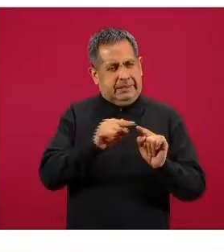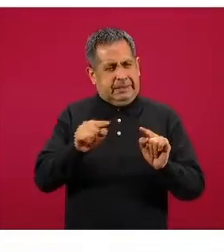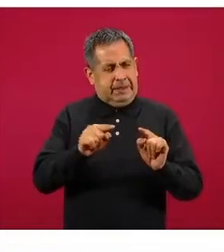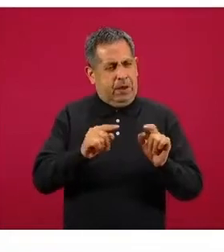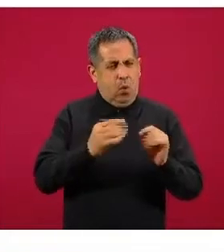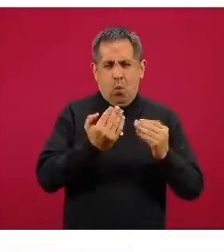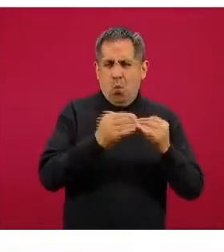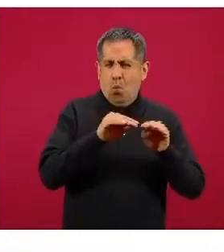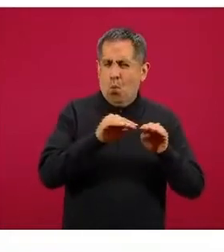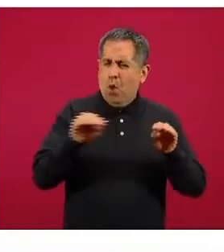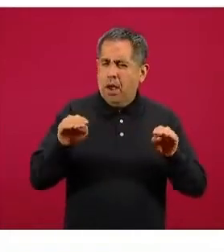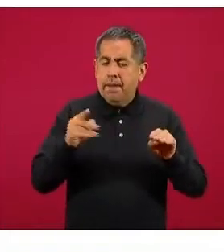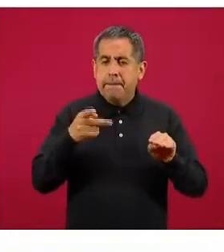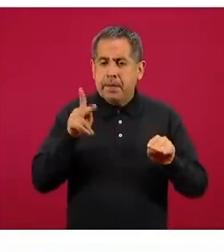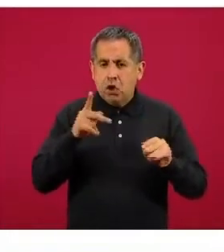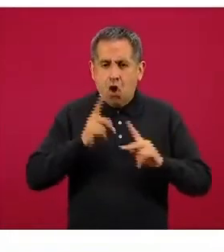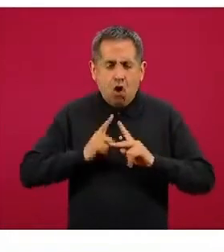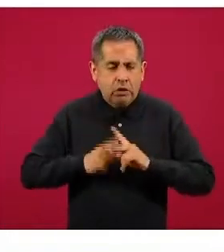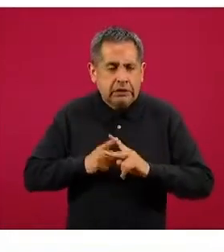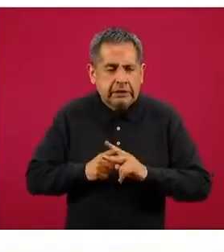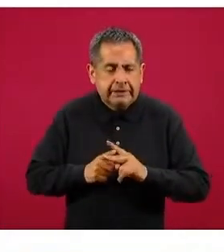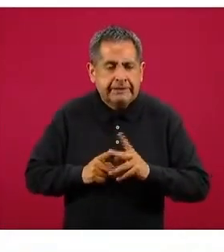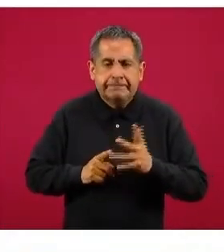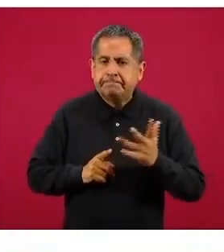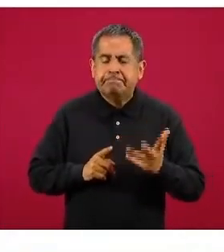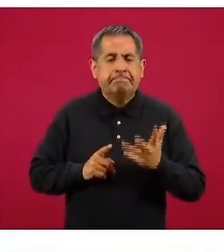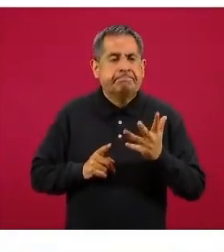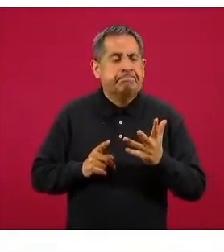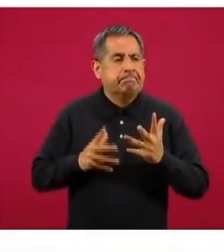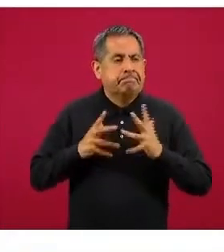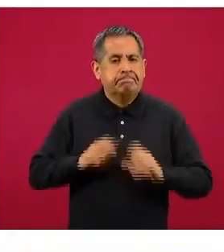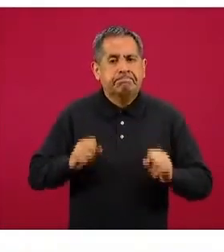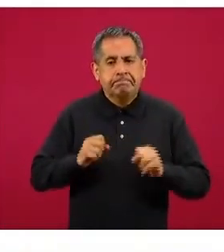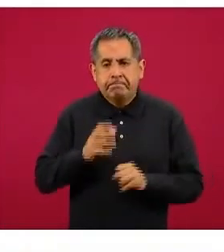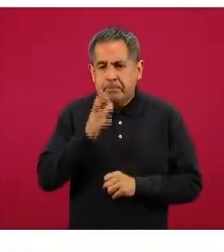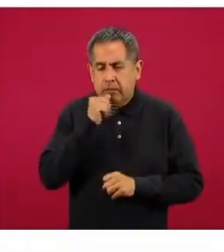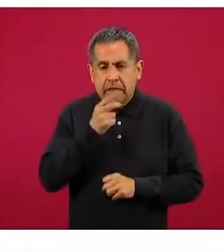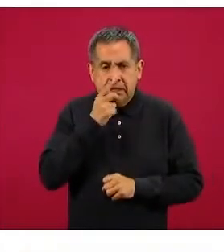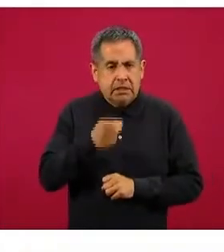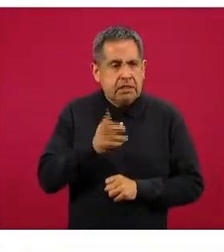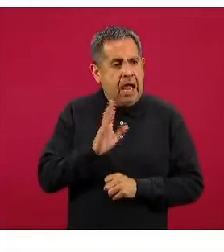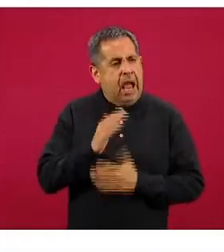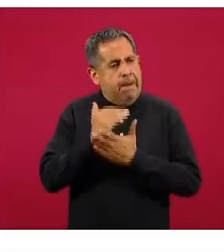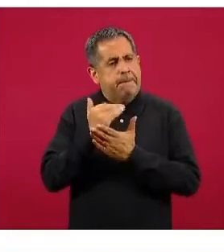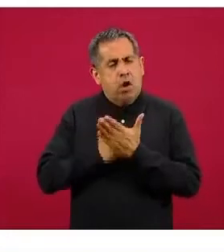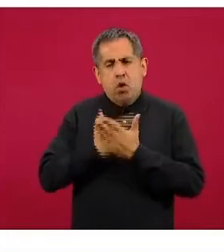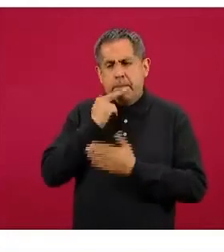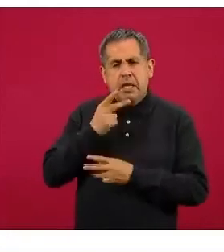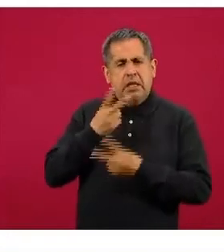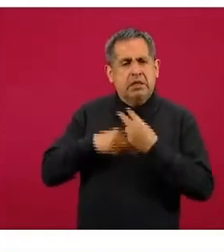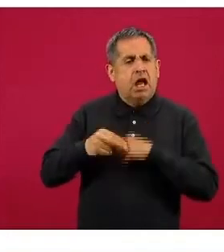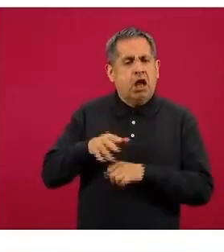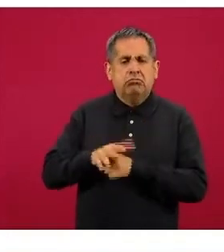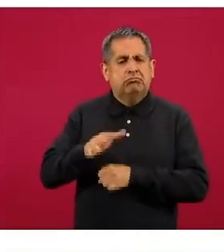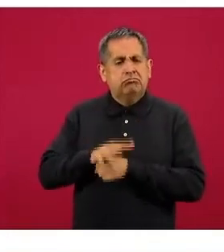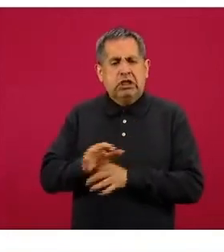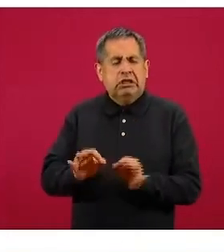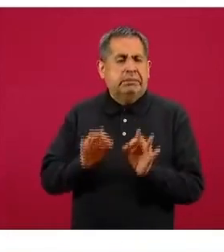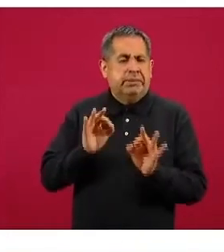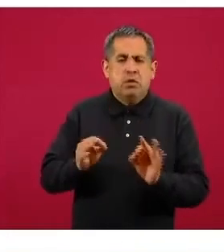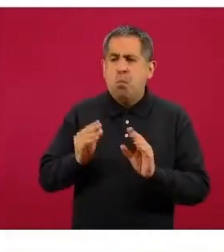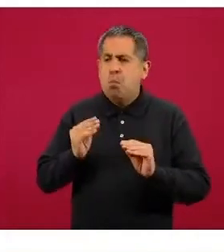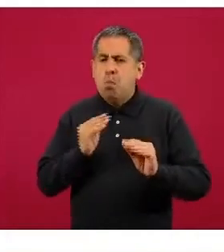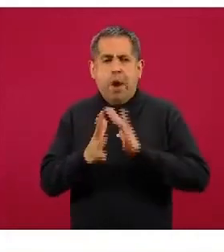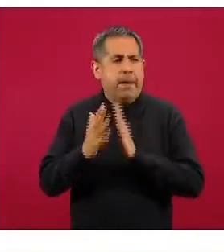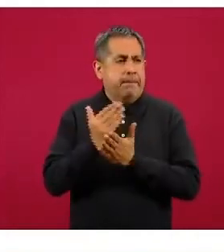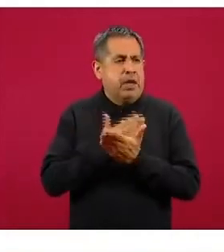ya en números que no nos permite en realidad decir que hemos disminuido suficientemente la